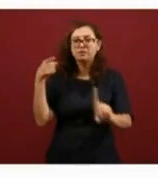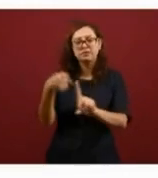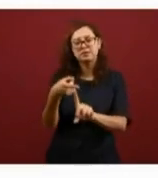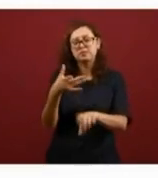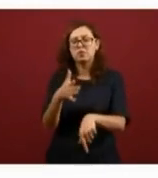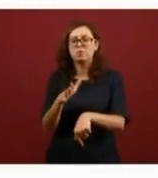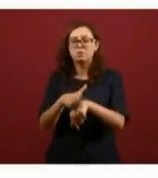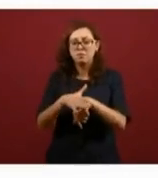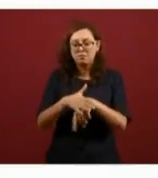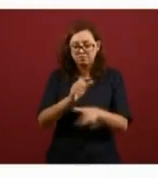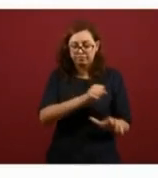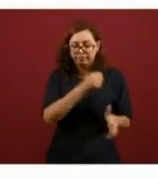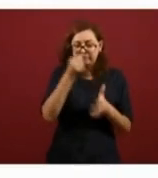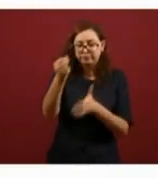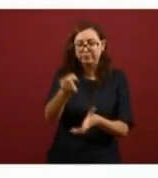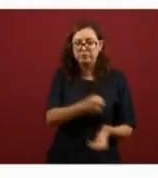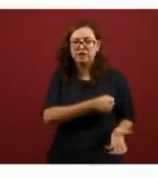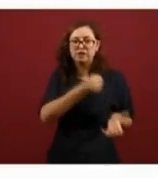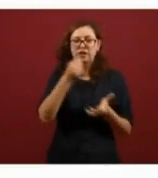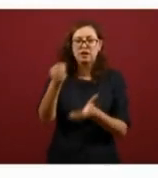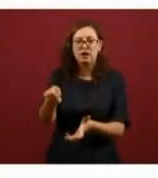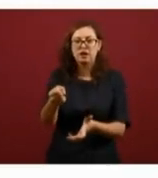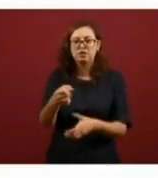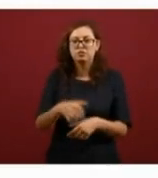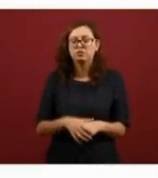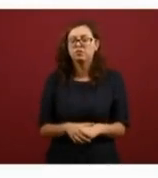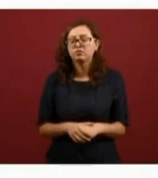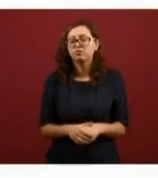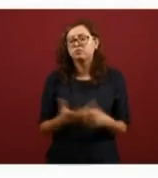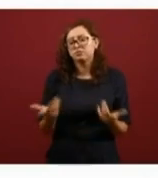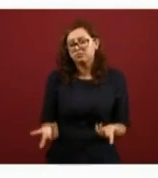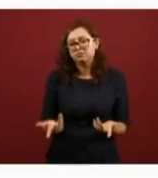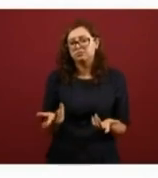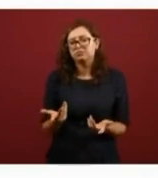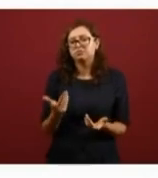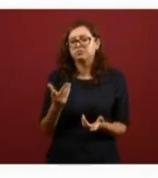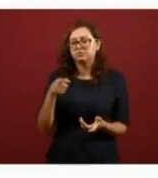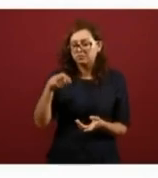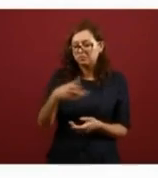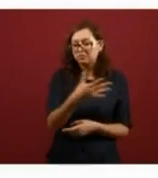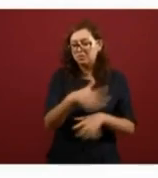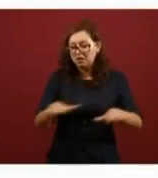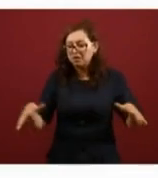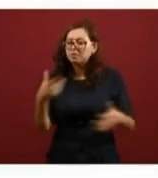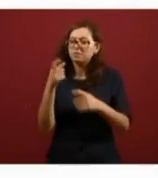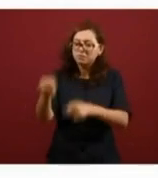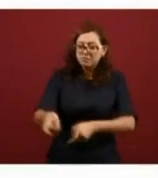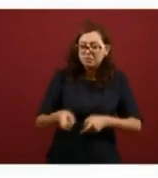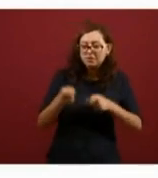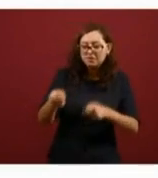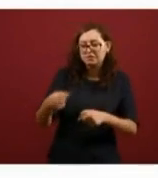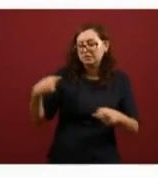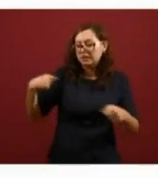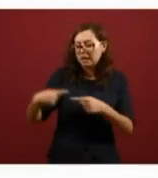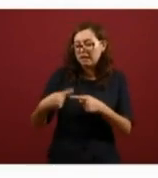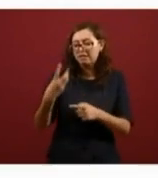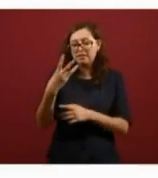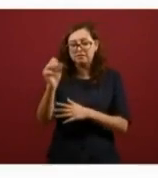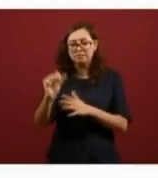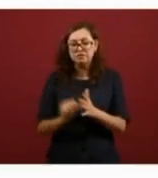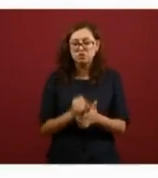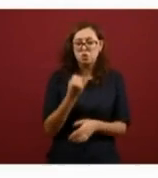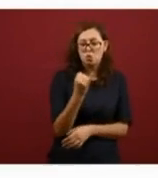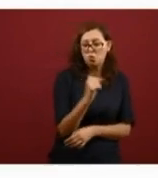pertinente la aplicación de los recursos. Por eso, para la industria pesquera y el sector pesquero nacional, específicamente este trimestre de junio